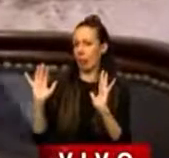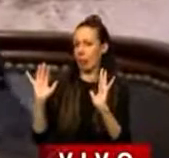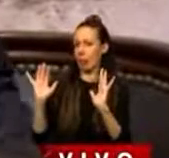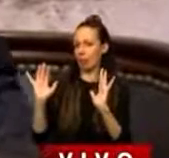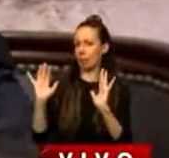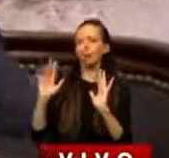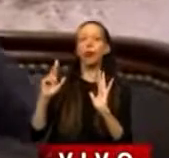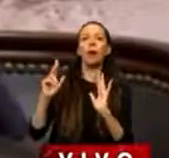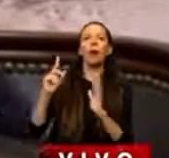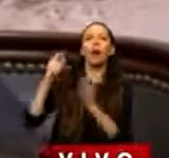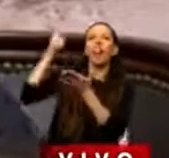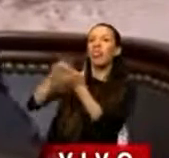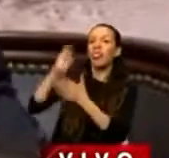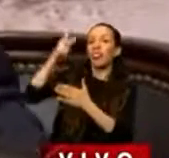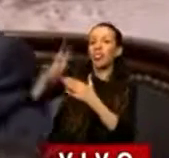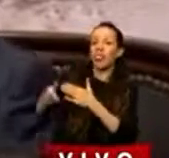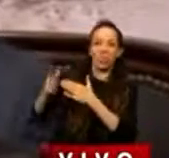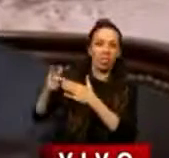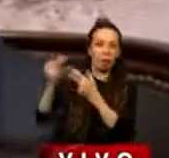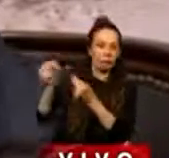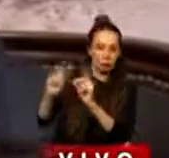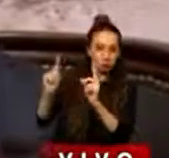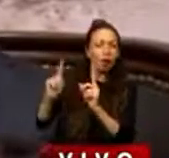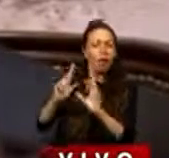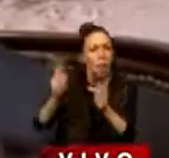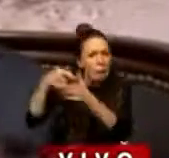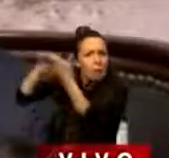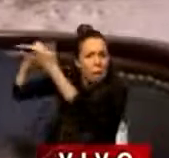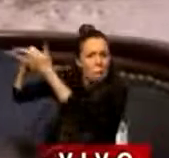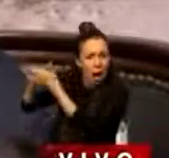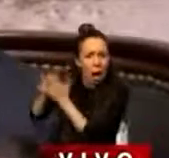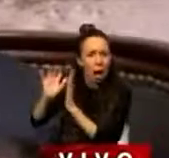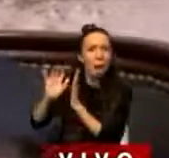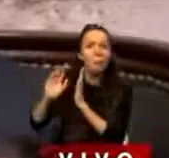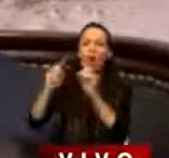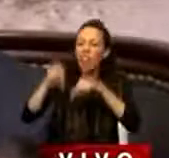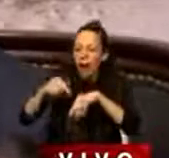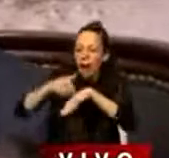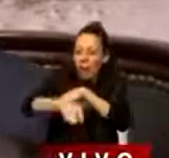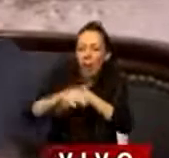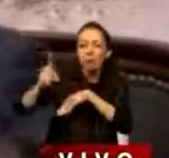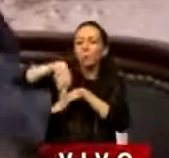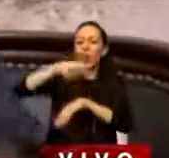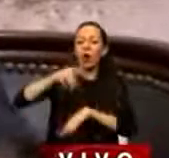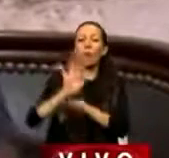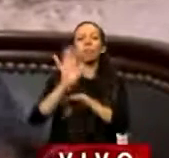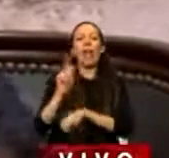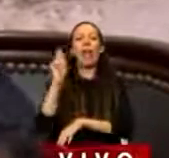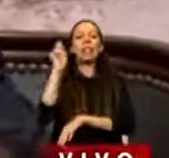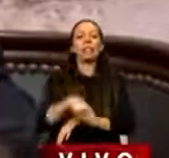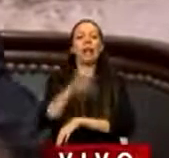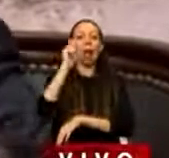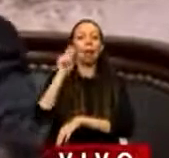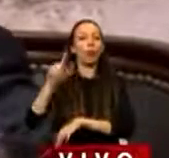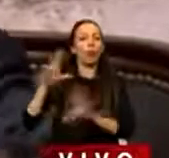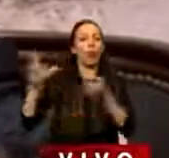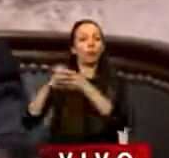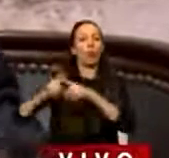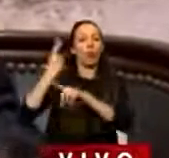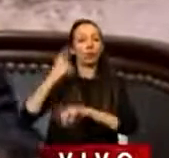va a haber default, se les va a pagar a todos, pero a partir de ahora ustedes van a ser esclavos de los políticos y eso es